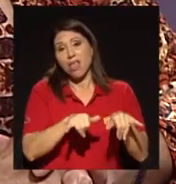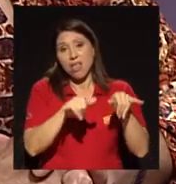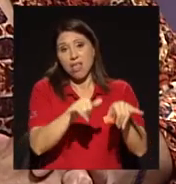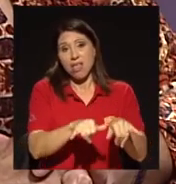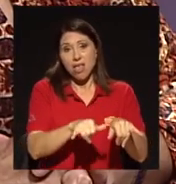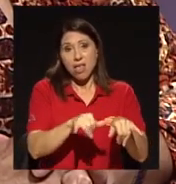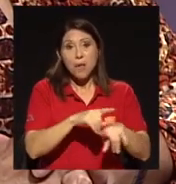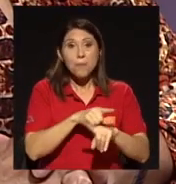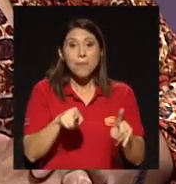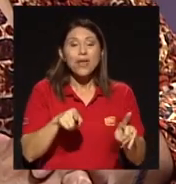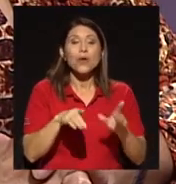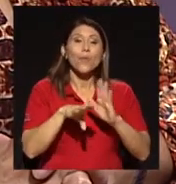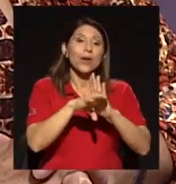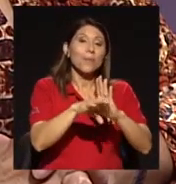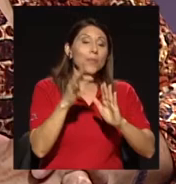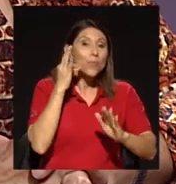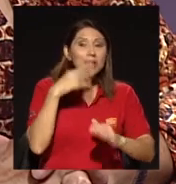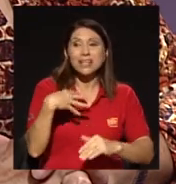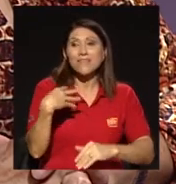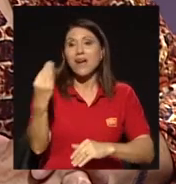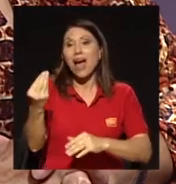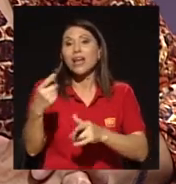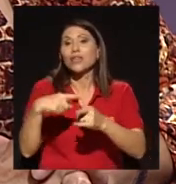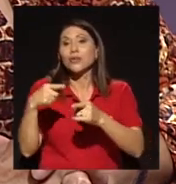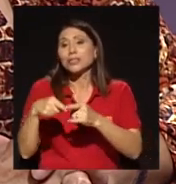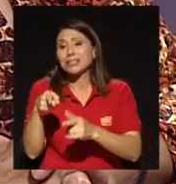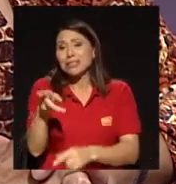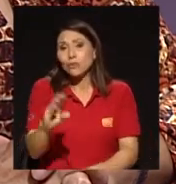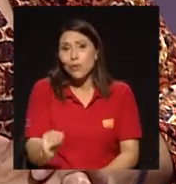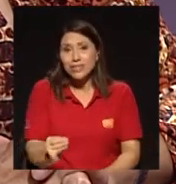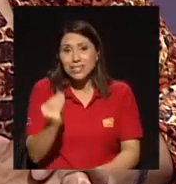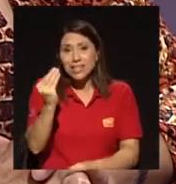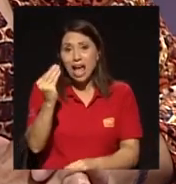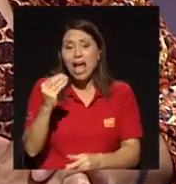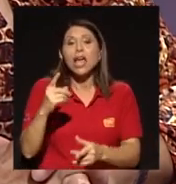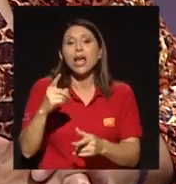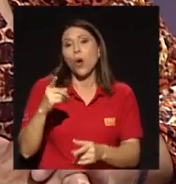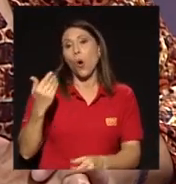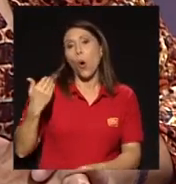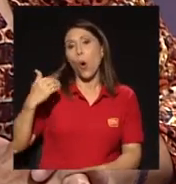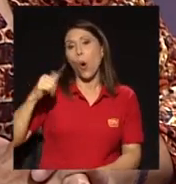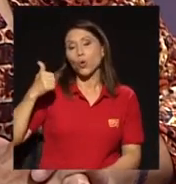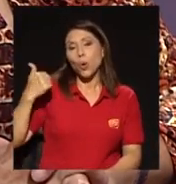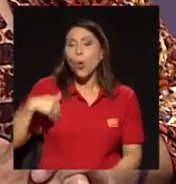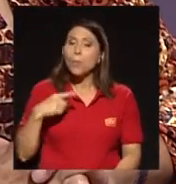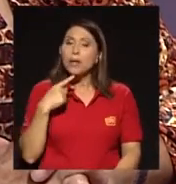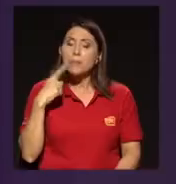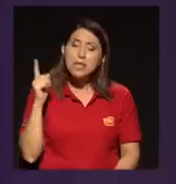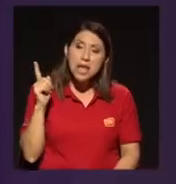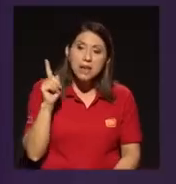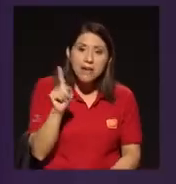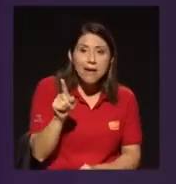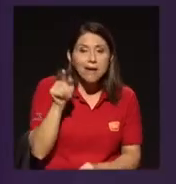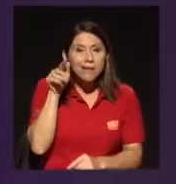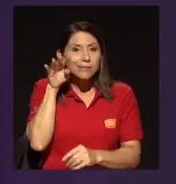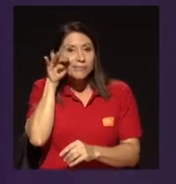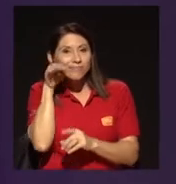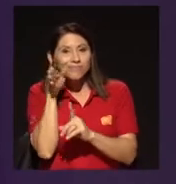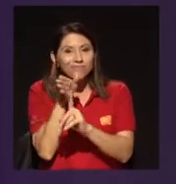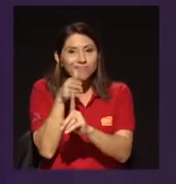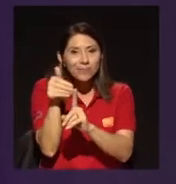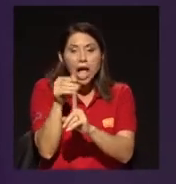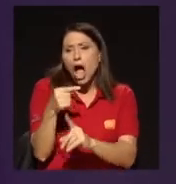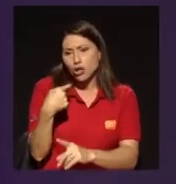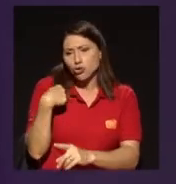jovencitas, entonces otro fulano pasa y les promete, pero yo sí me caso contigo, yo sí vas a